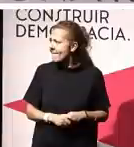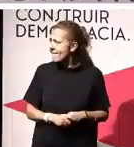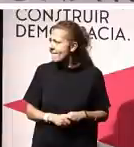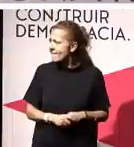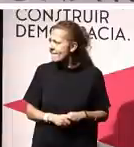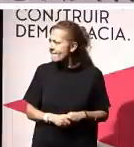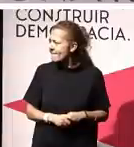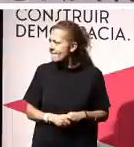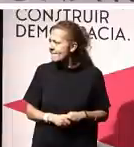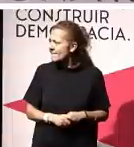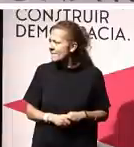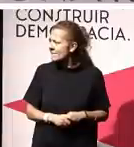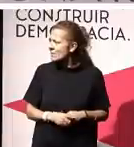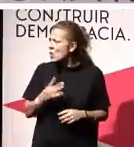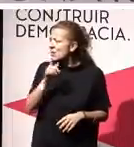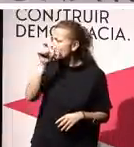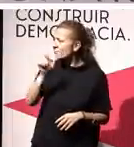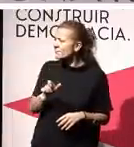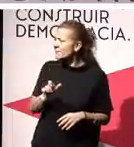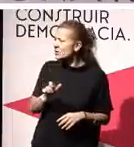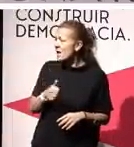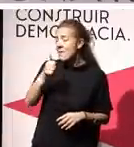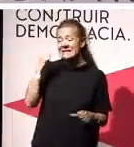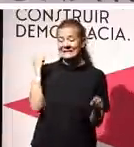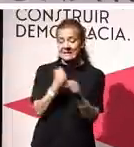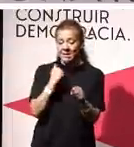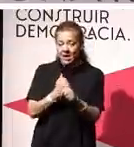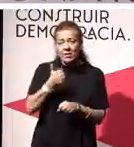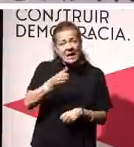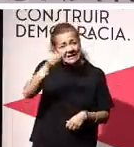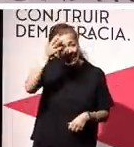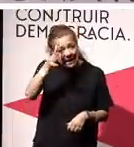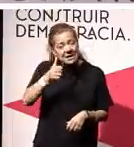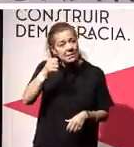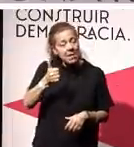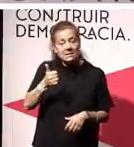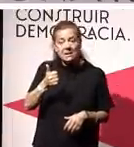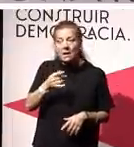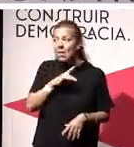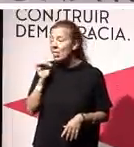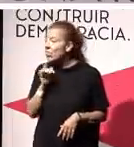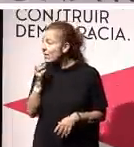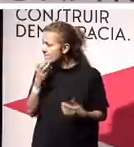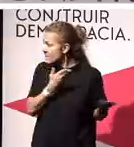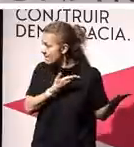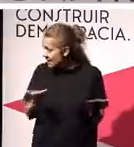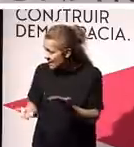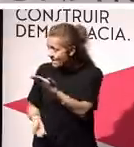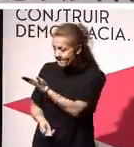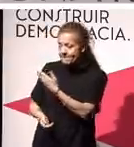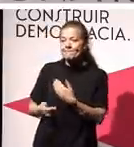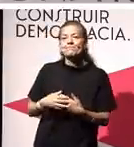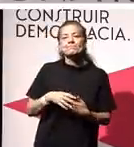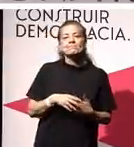A Idoia Villanueva, una de las personas más trabajadoras, más inteligentes y más admirables que conozco. Bienvenida, Idoia, gracias por tu